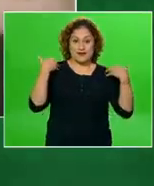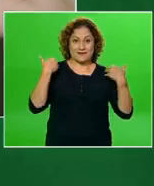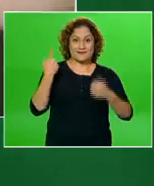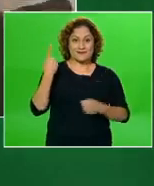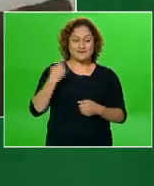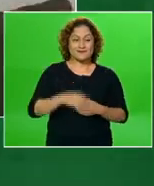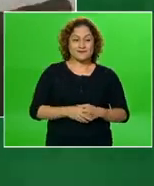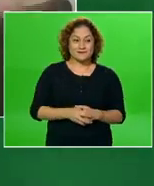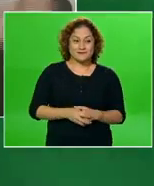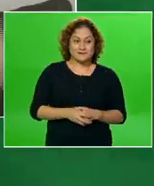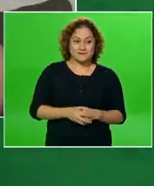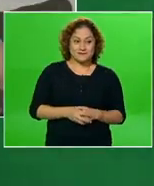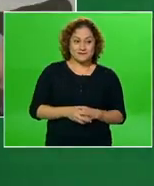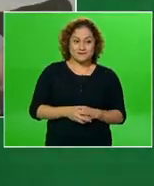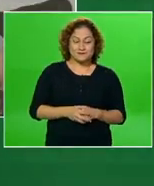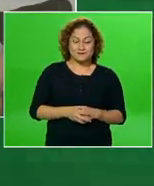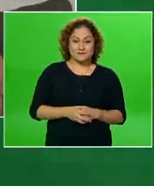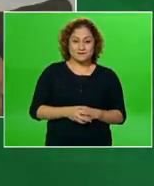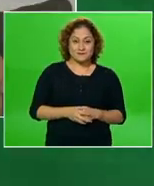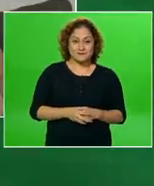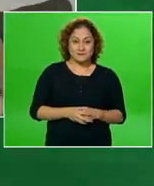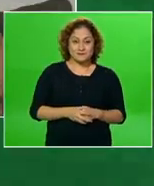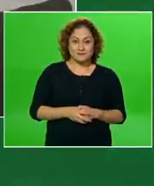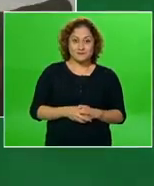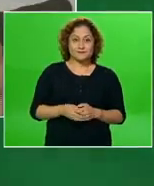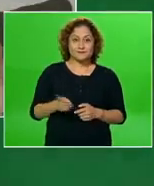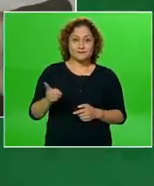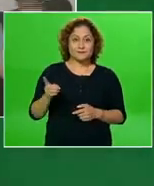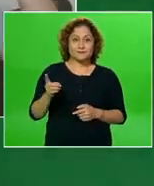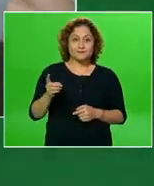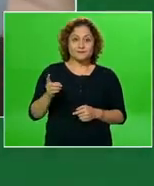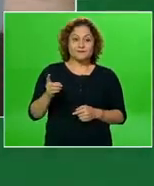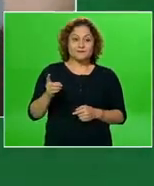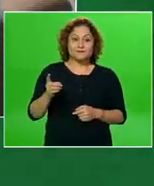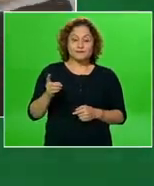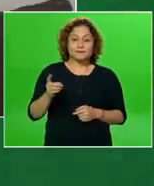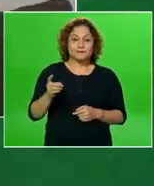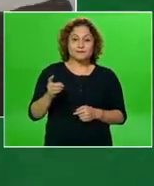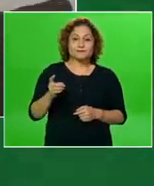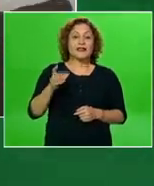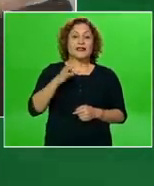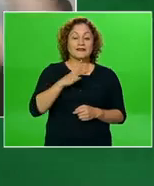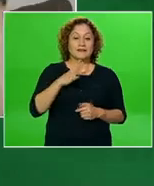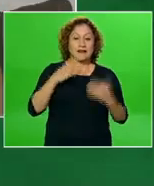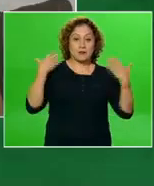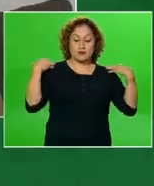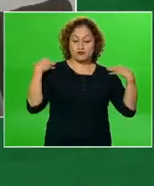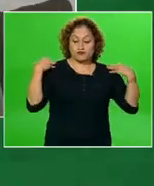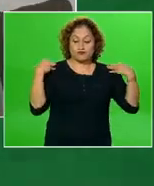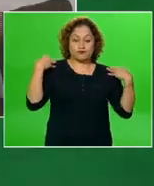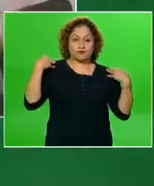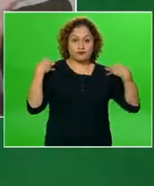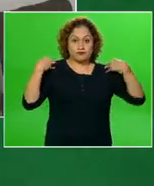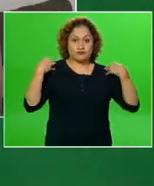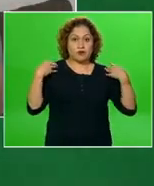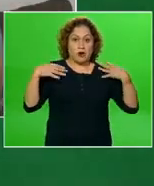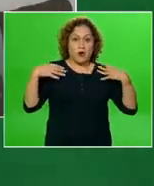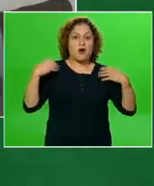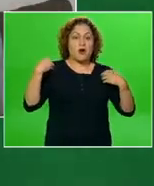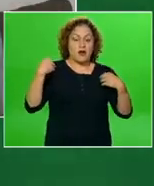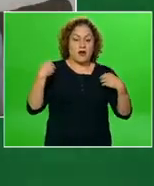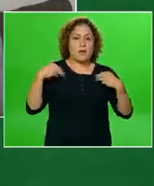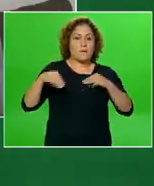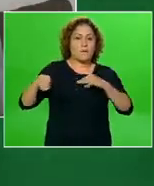básico estamos haciendo contracción del abdomen espalda baja y también de los de los brazos no